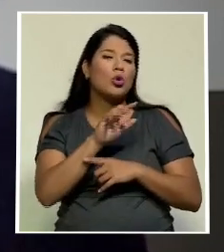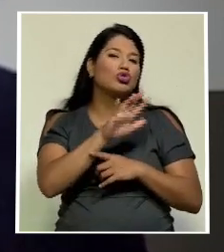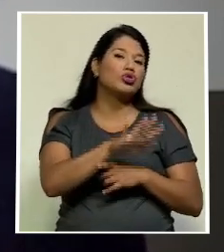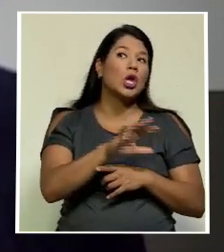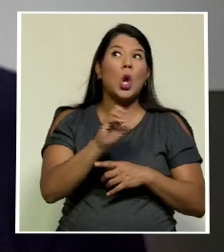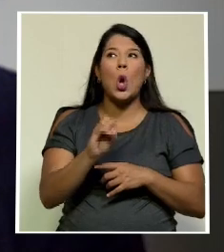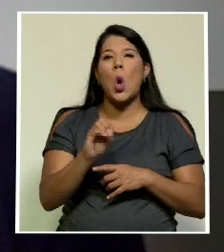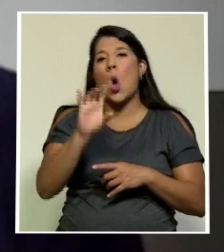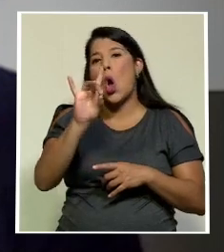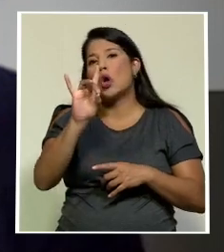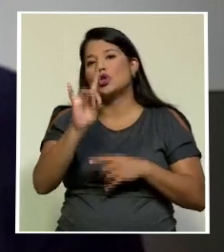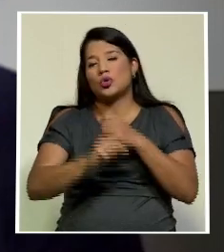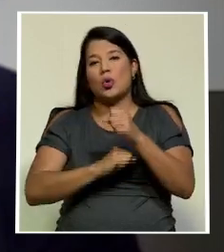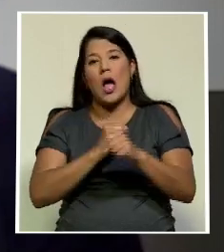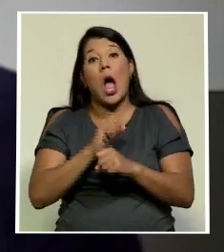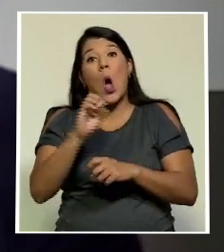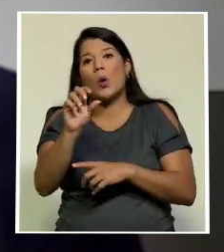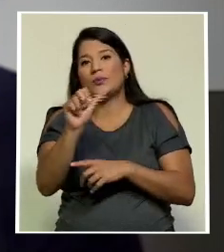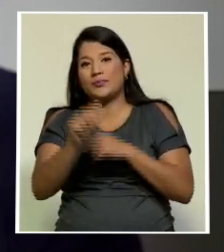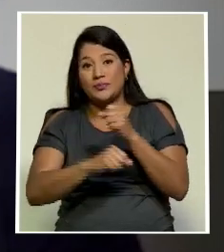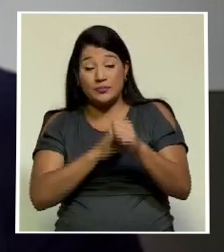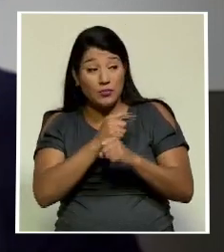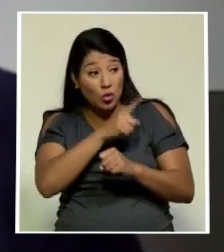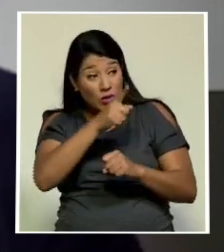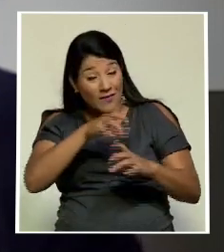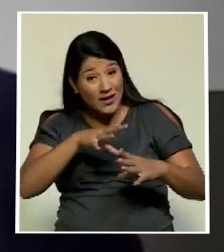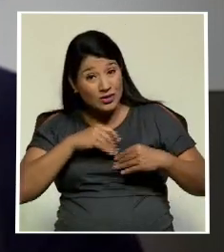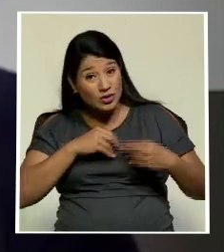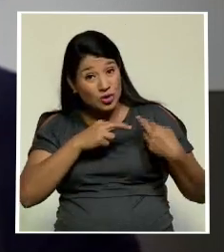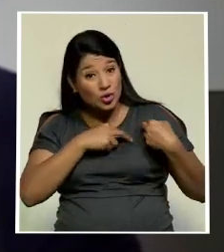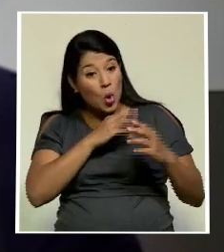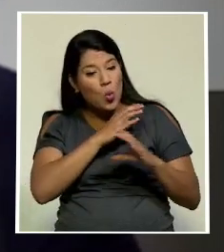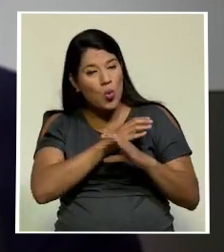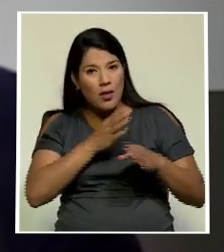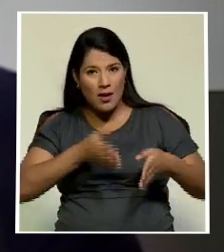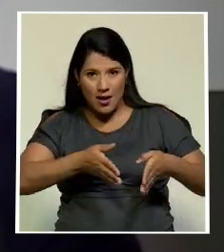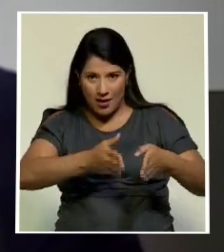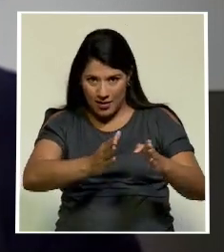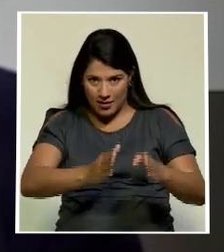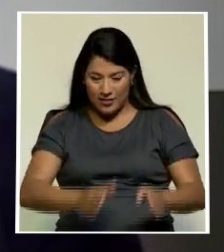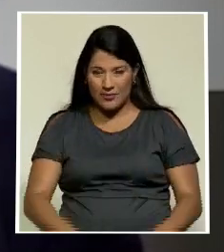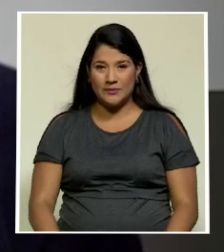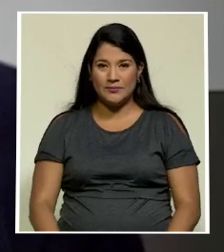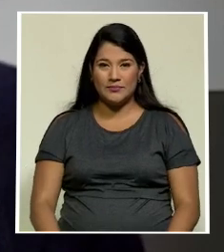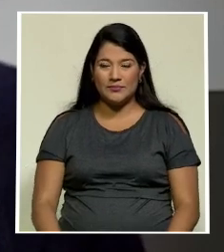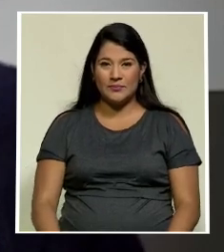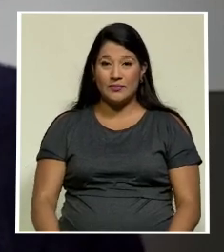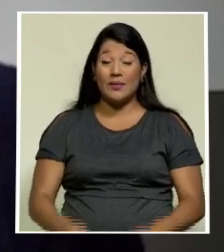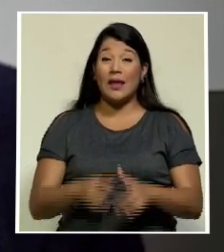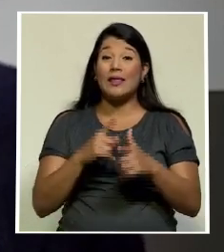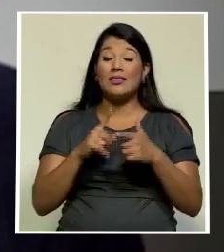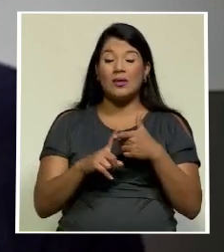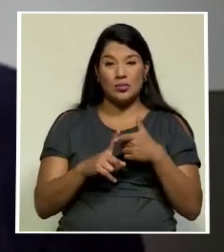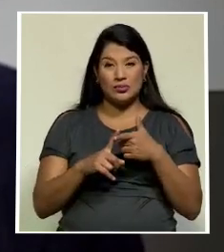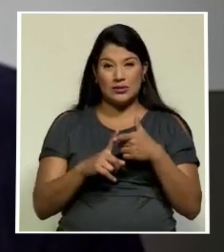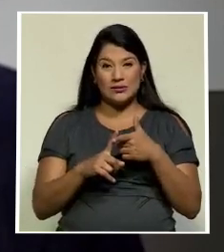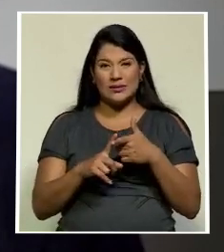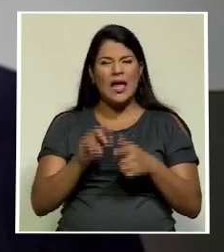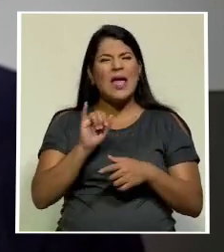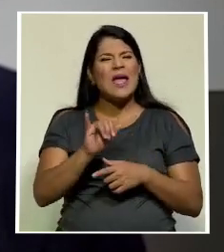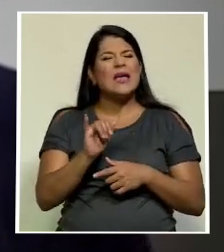años, 10 años, usted va a ser la responsable de darle mantenimiento a esa carretera. Entonces, esto lo que